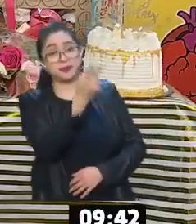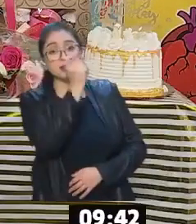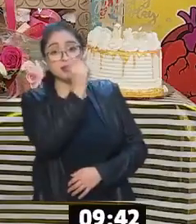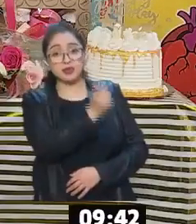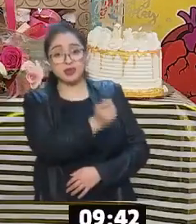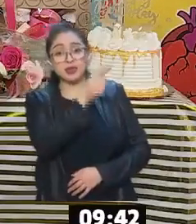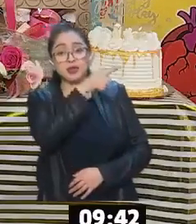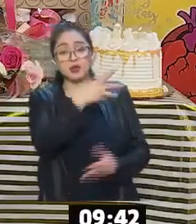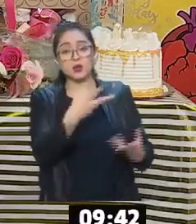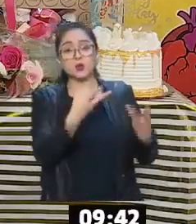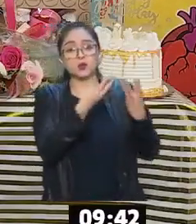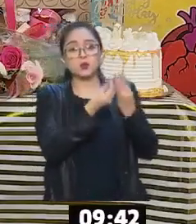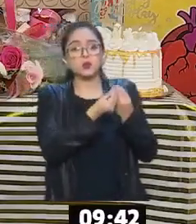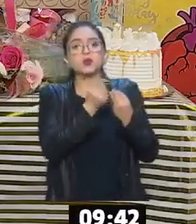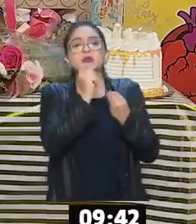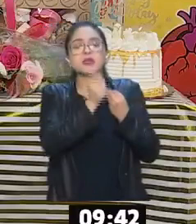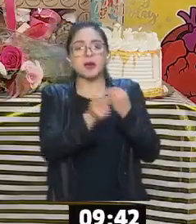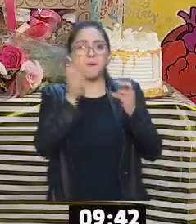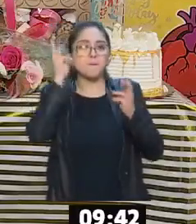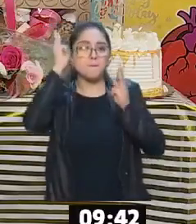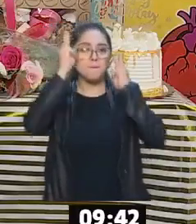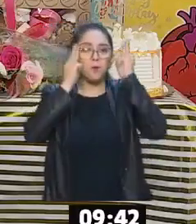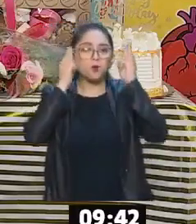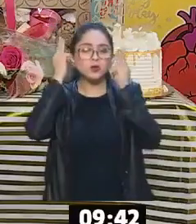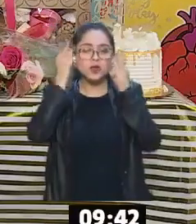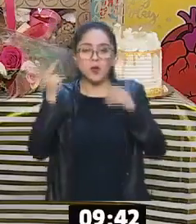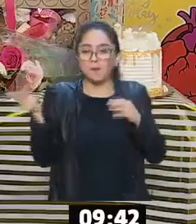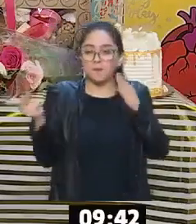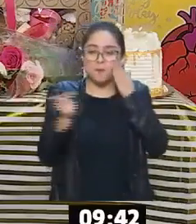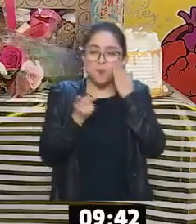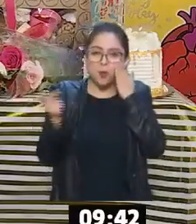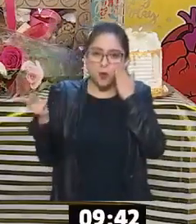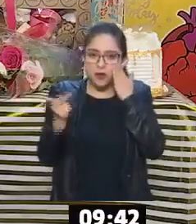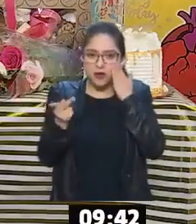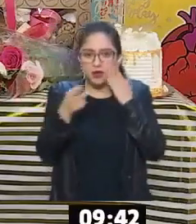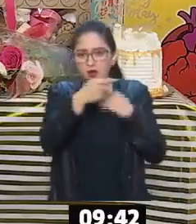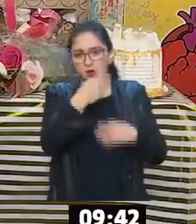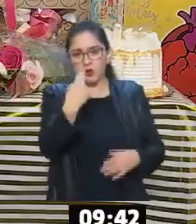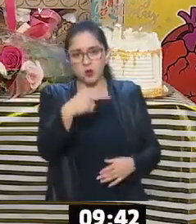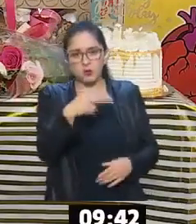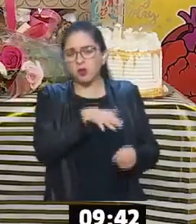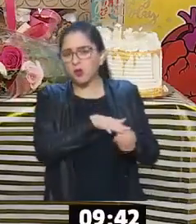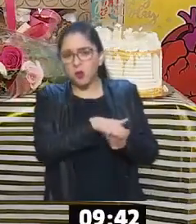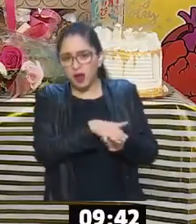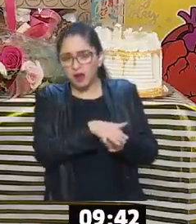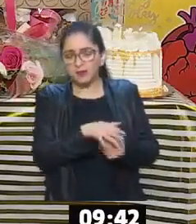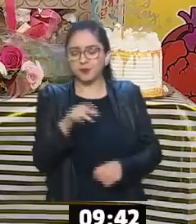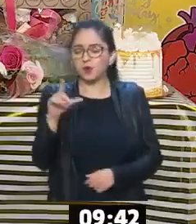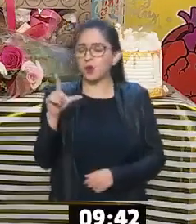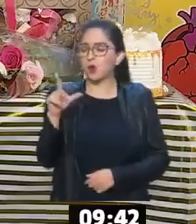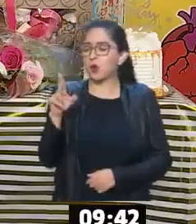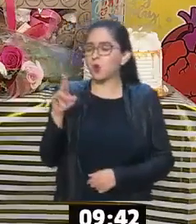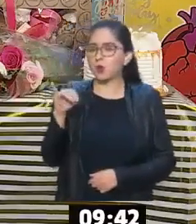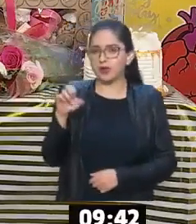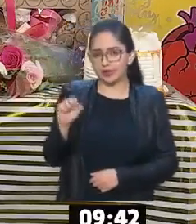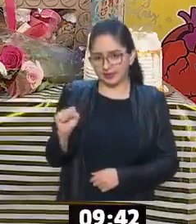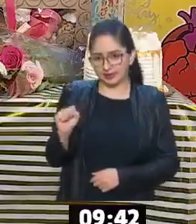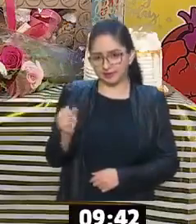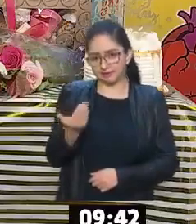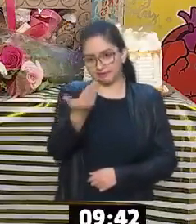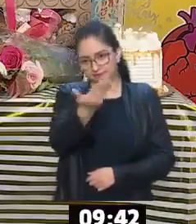del Pulque. O sea, y de las pulquerías. ¿Su nombre cuál es? Luis Salgado. Pues ya estamos aquí.